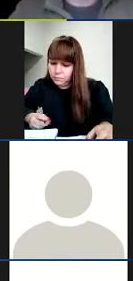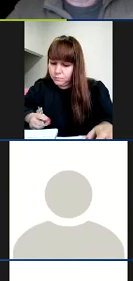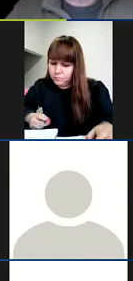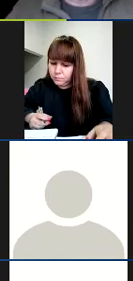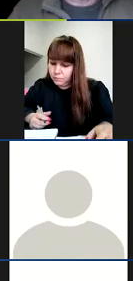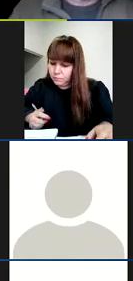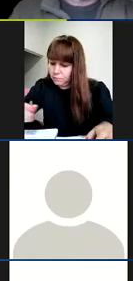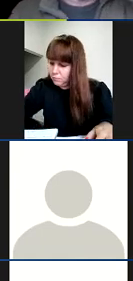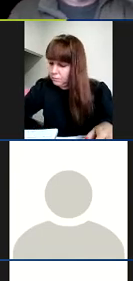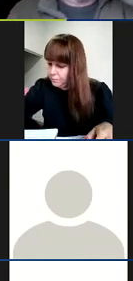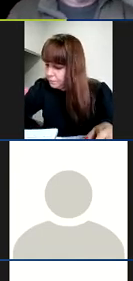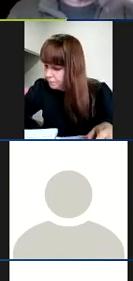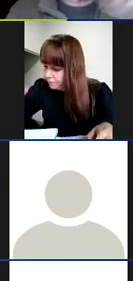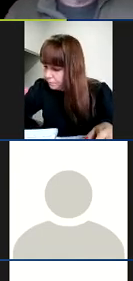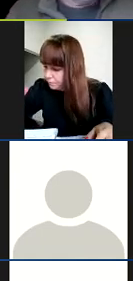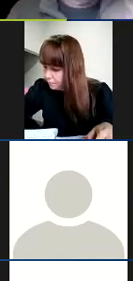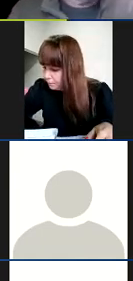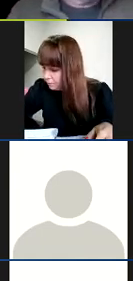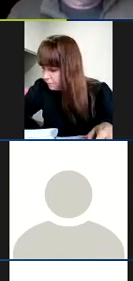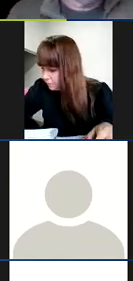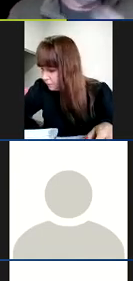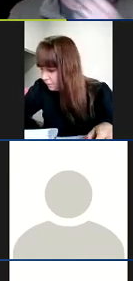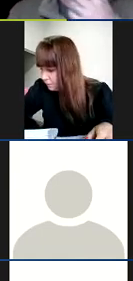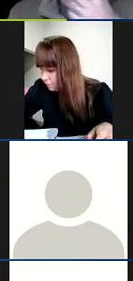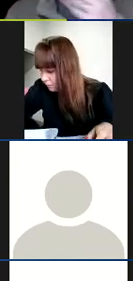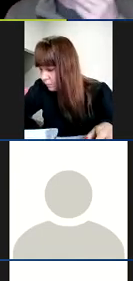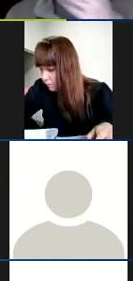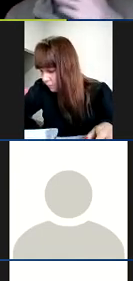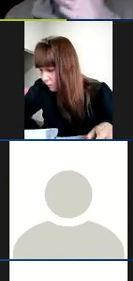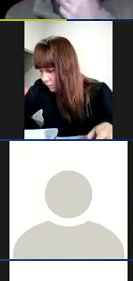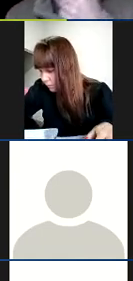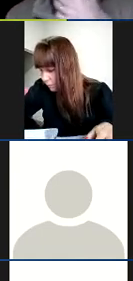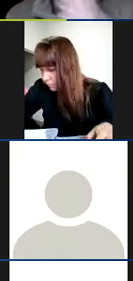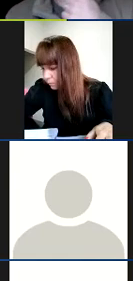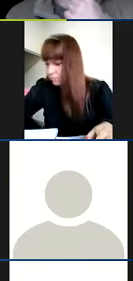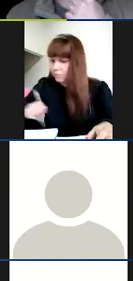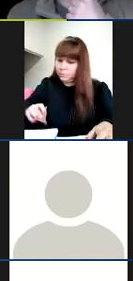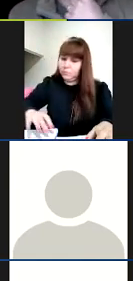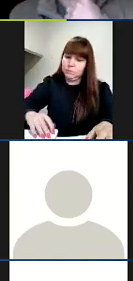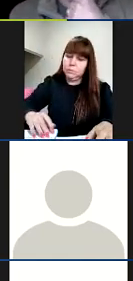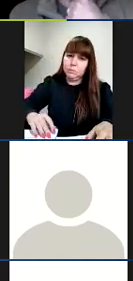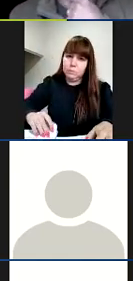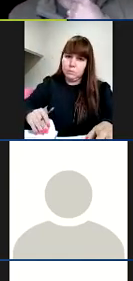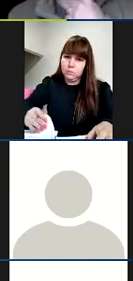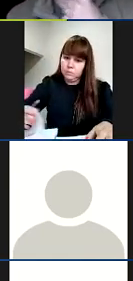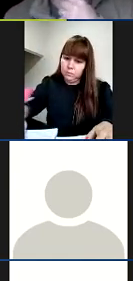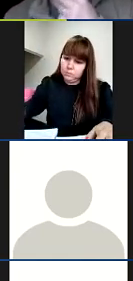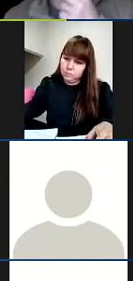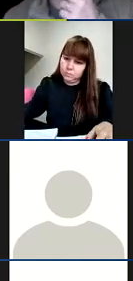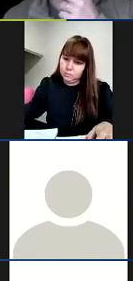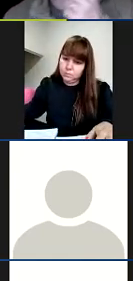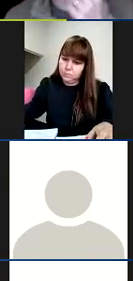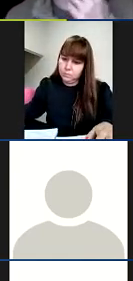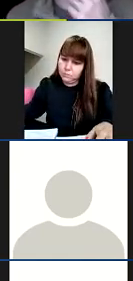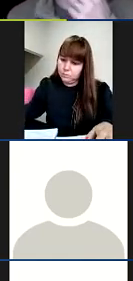a cualquier otro tipo de actividad, construcción, lo que corno fuera. Ahora el IGJ, me parece correctamente, está mucho más acotado en